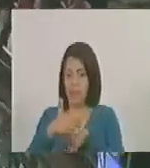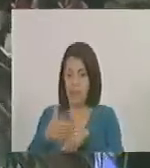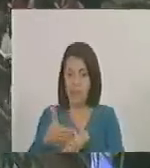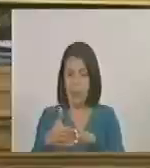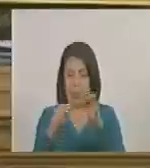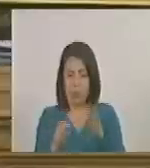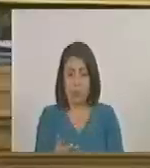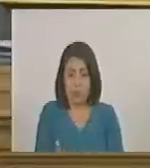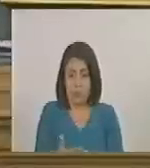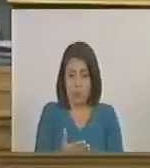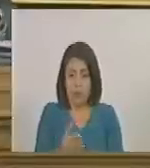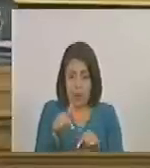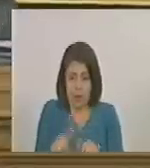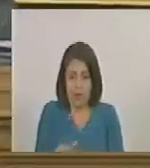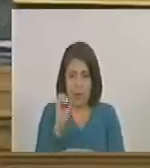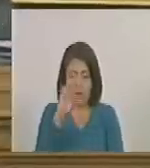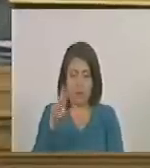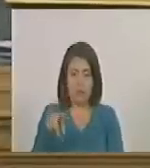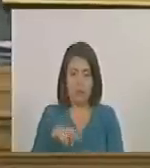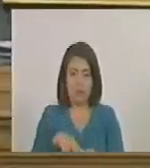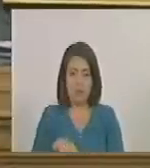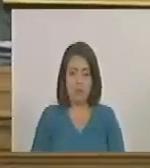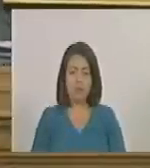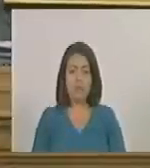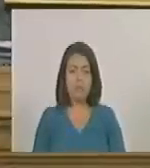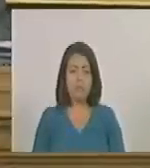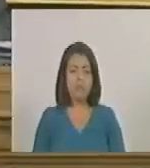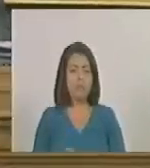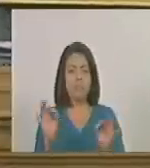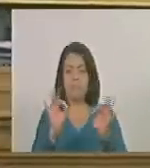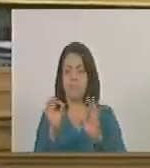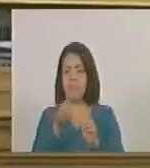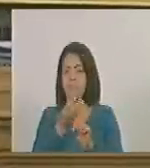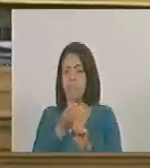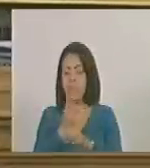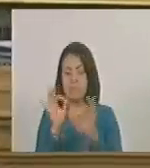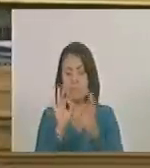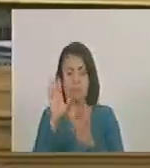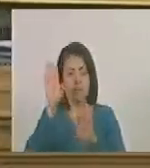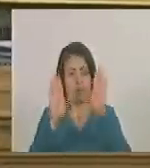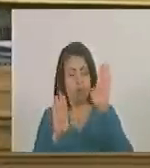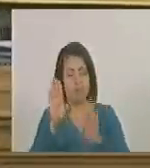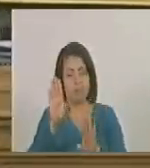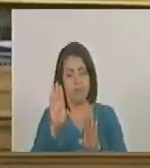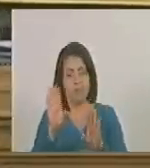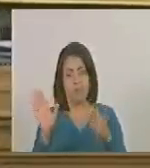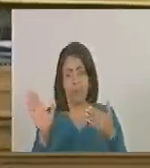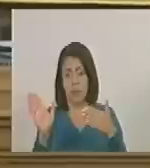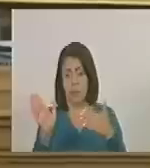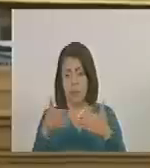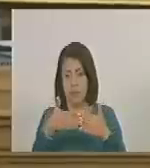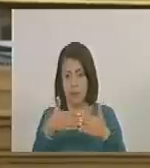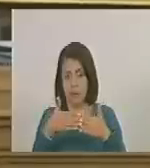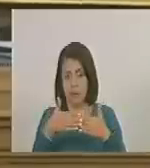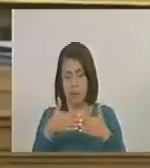correspondiente ante la Asamblea Nacional. ¿Nadie más anotado en el derecho a palabra? Se va a cerrar.